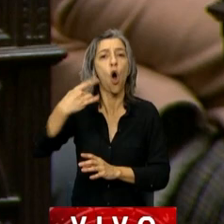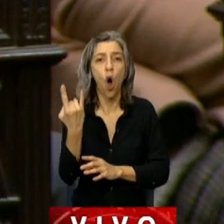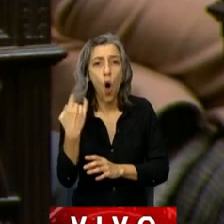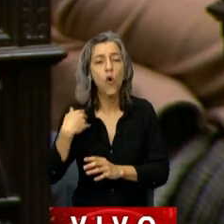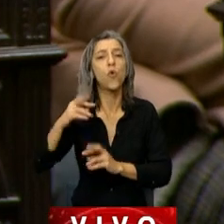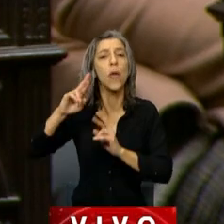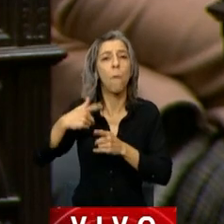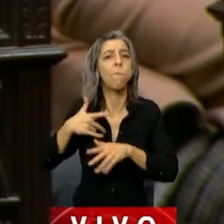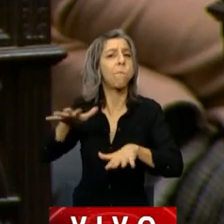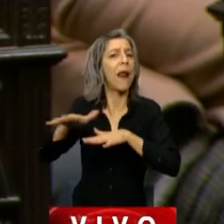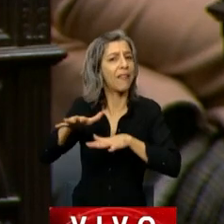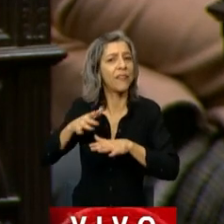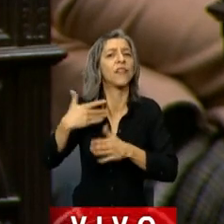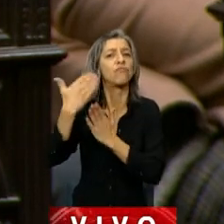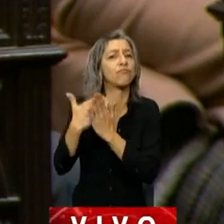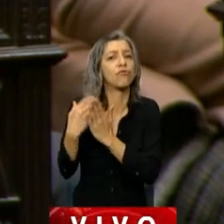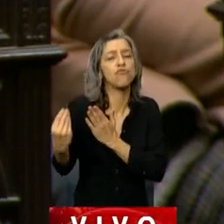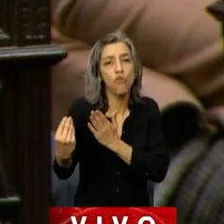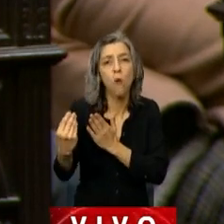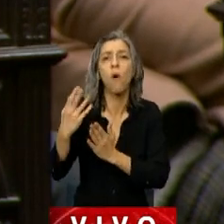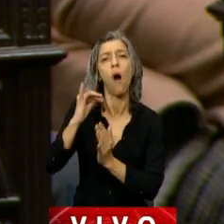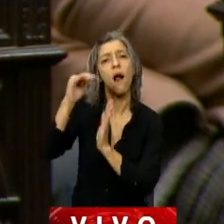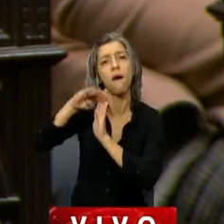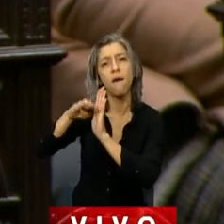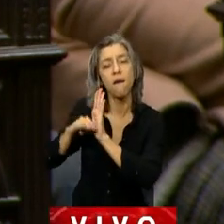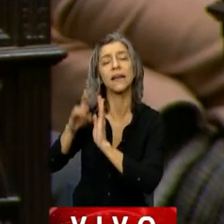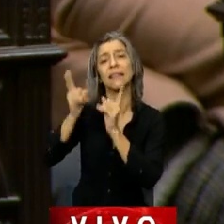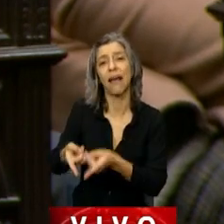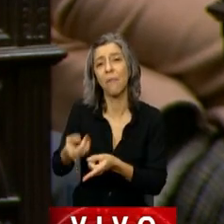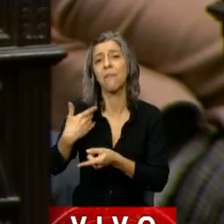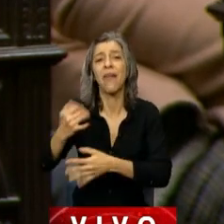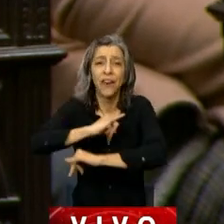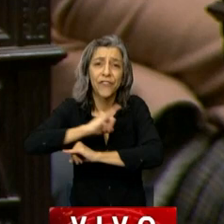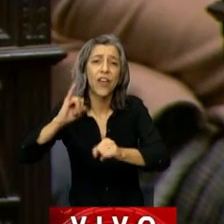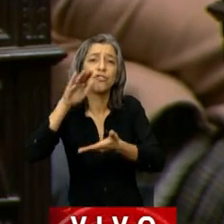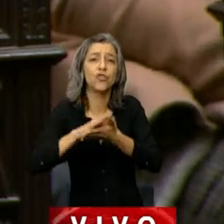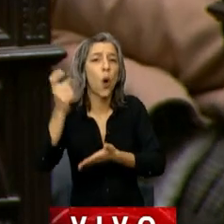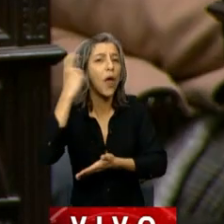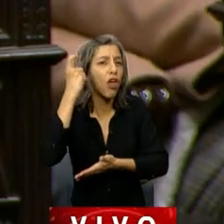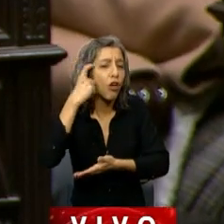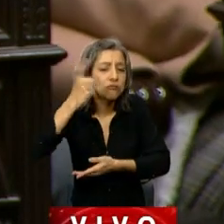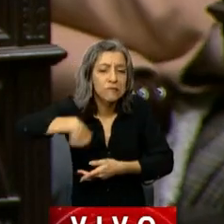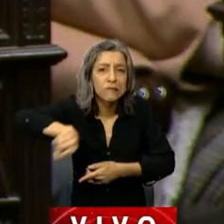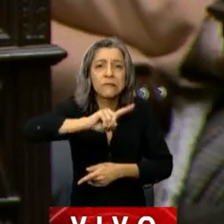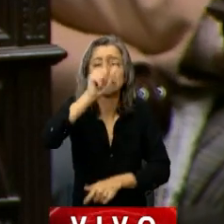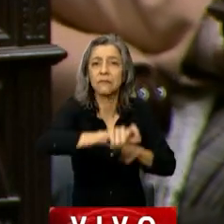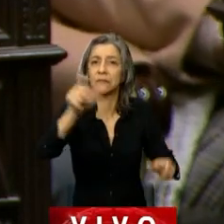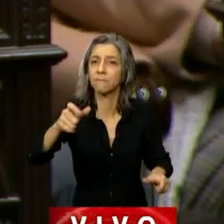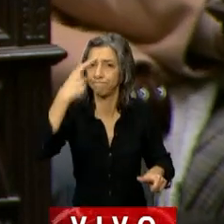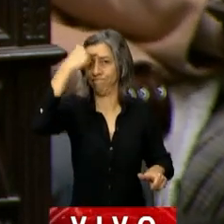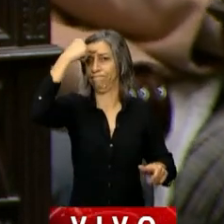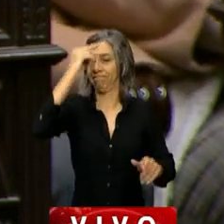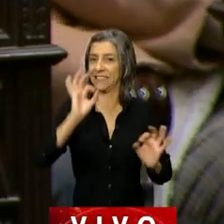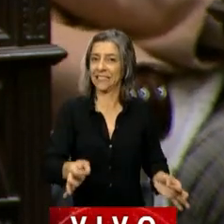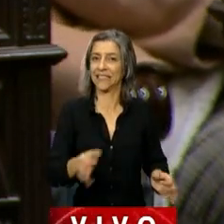Unidas. Y por sobre todo, habla también de la concientización de la población. En mi